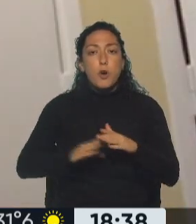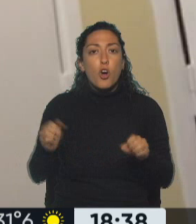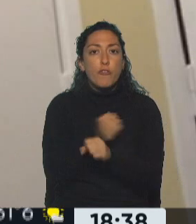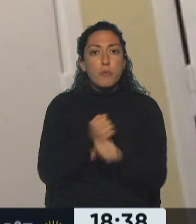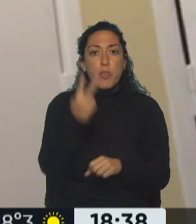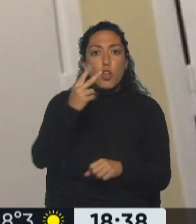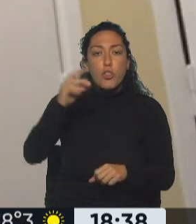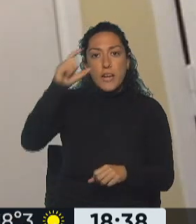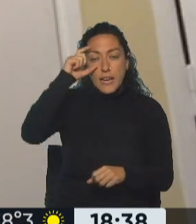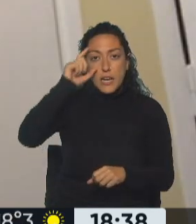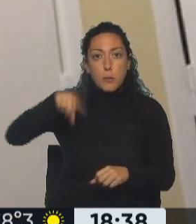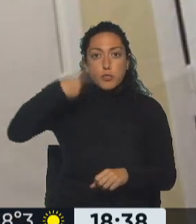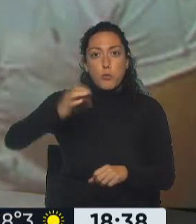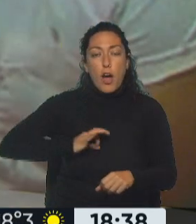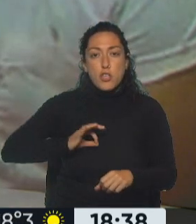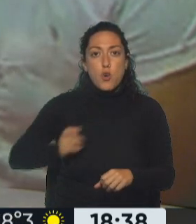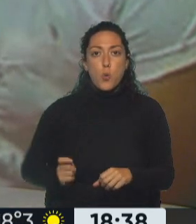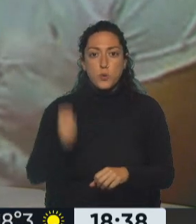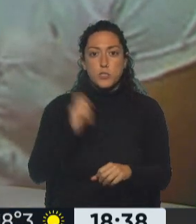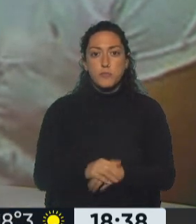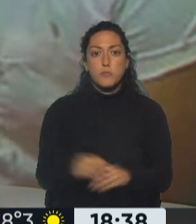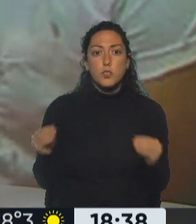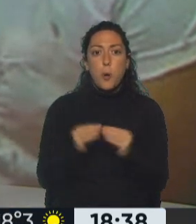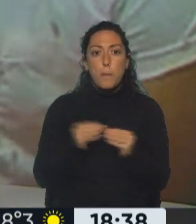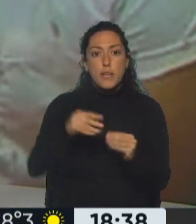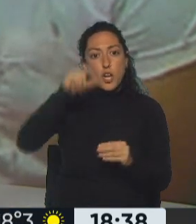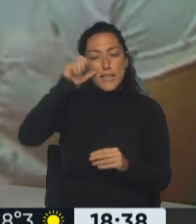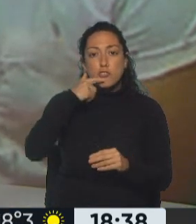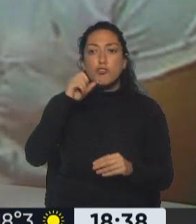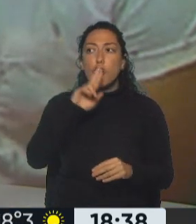año entrante. Aquí las novedades contadas por nuestro compañero Néstor Espósito. Muchas gracias, Néstor.